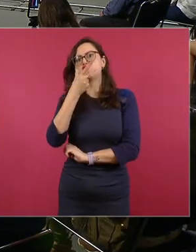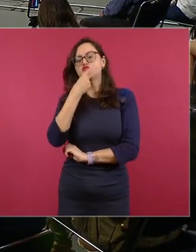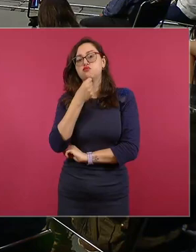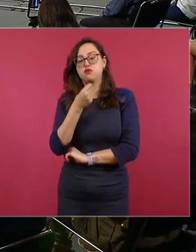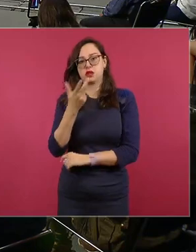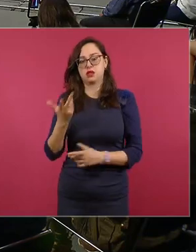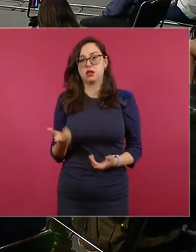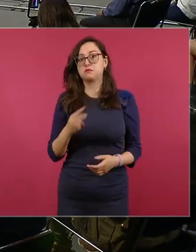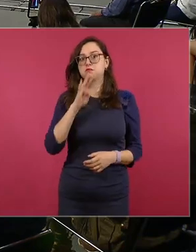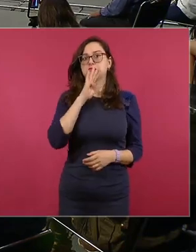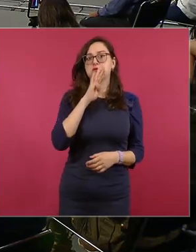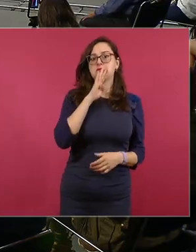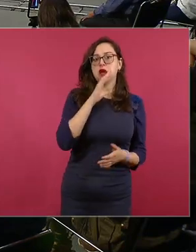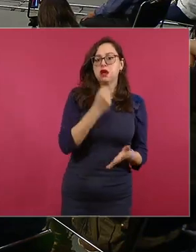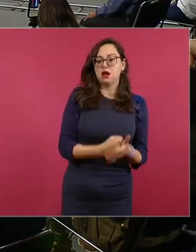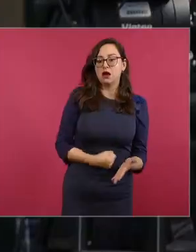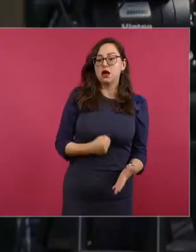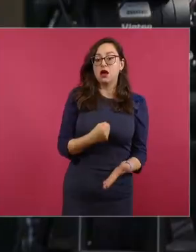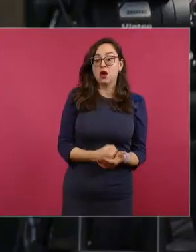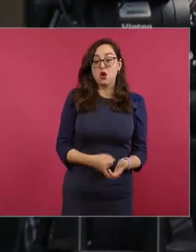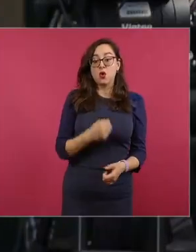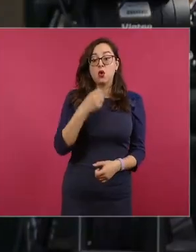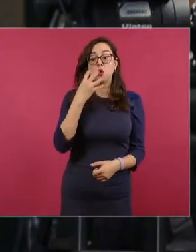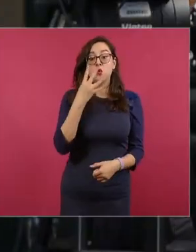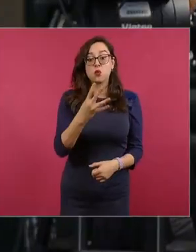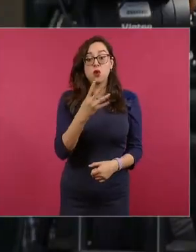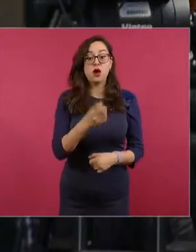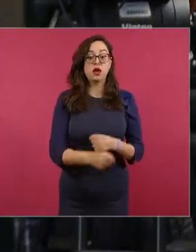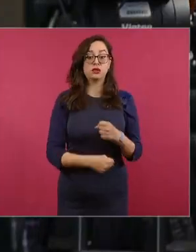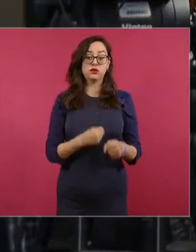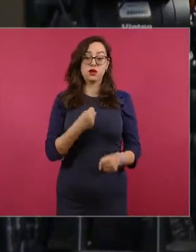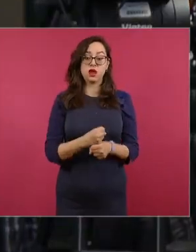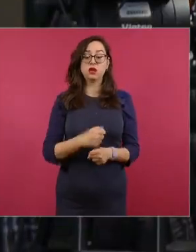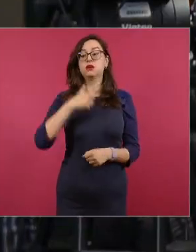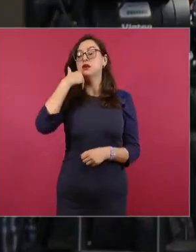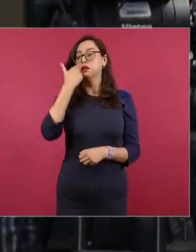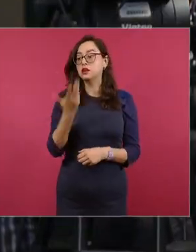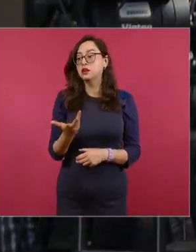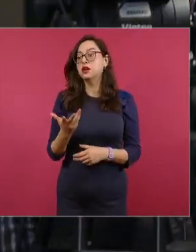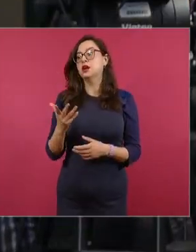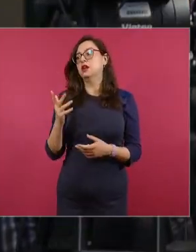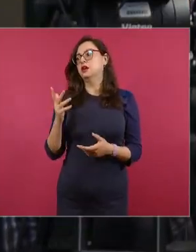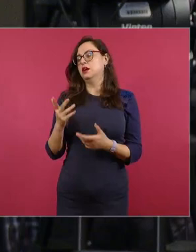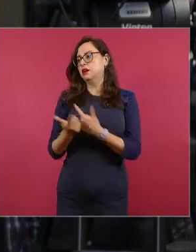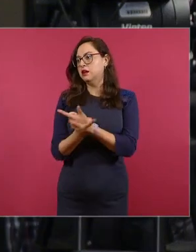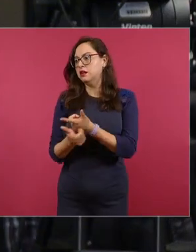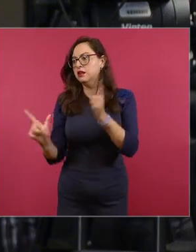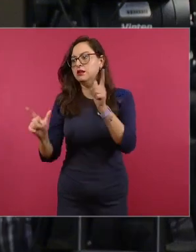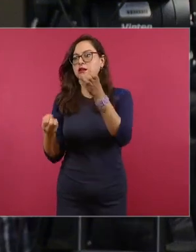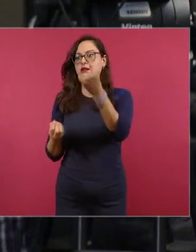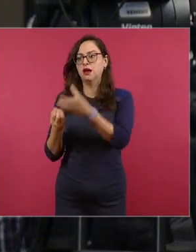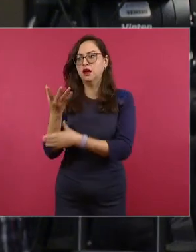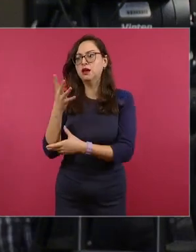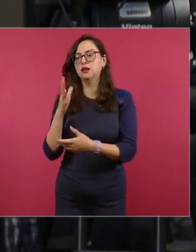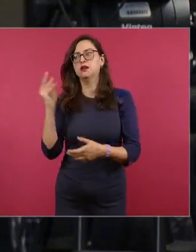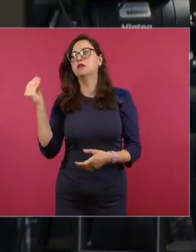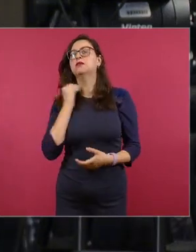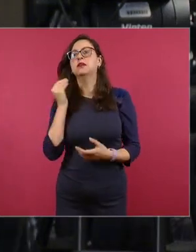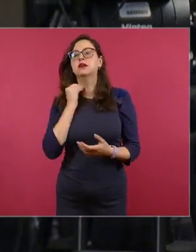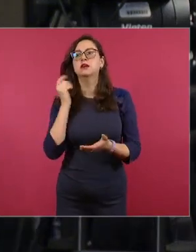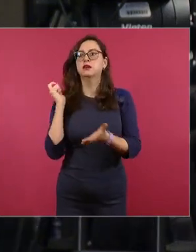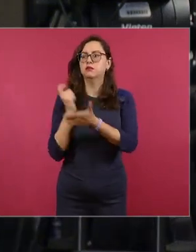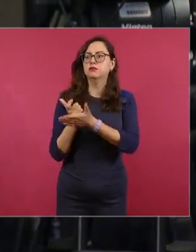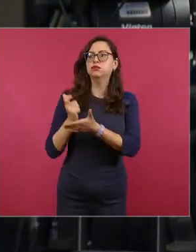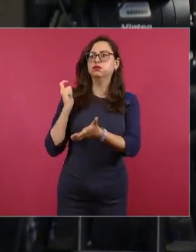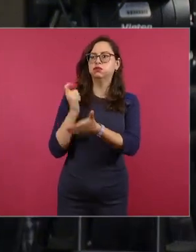durante cuatro años tratando de liberarlo, pagando abogados, no hay solución.